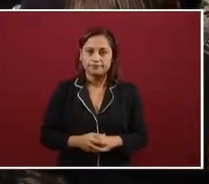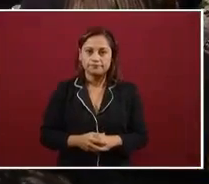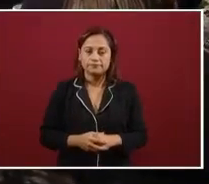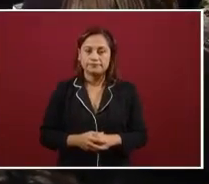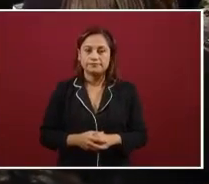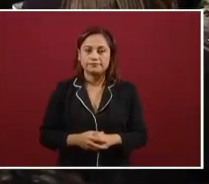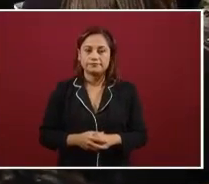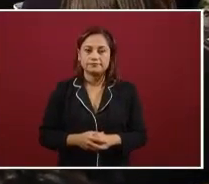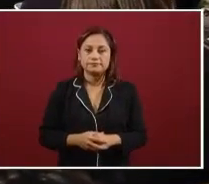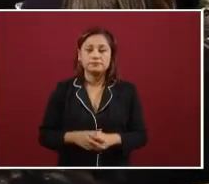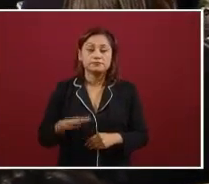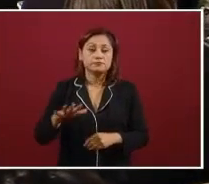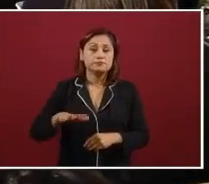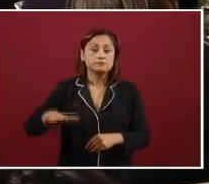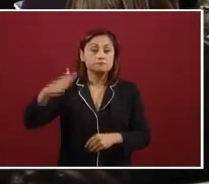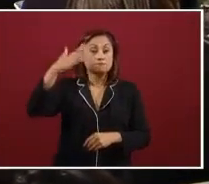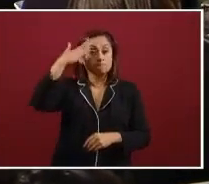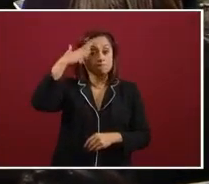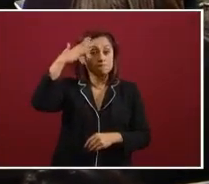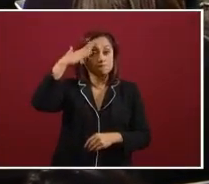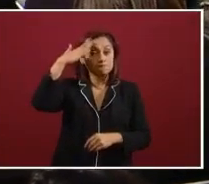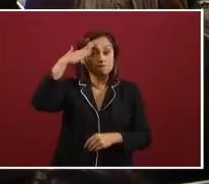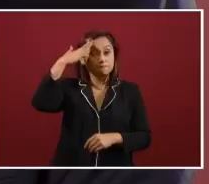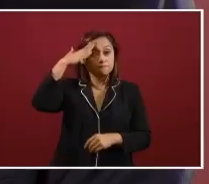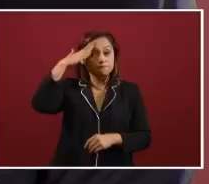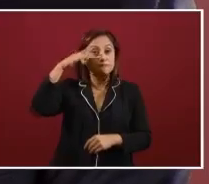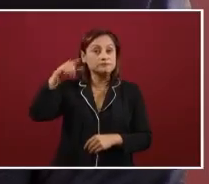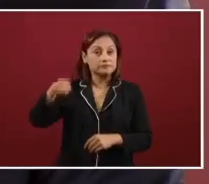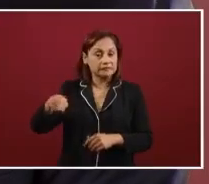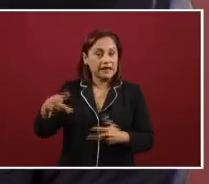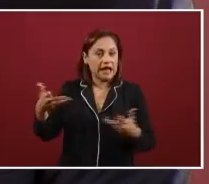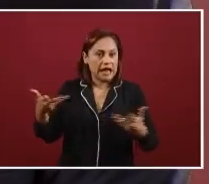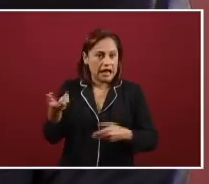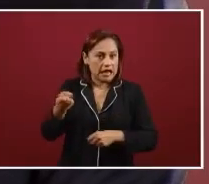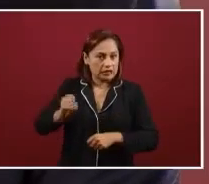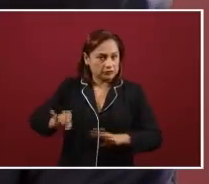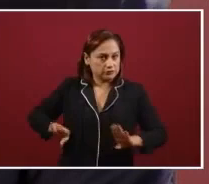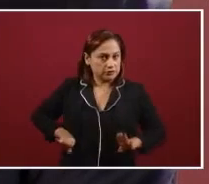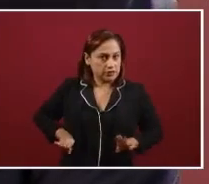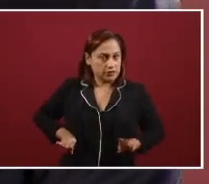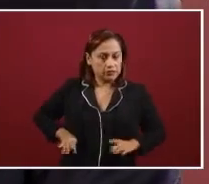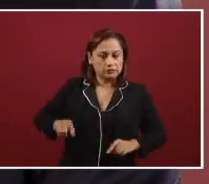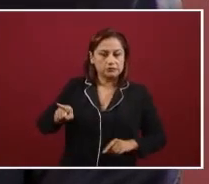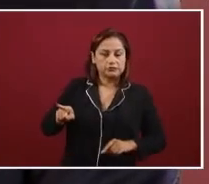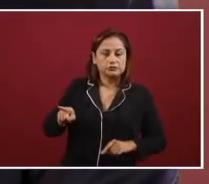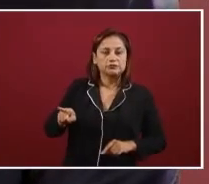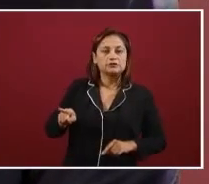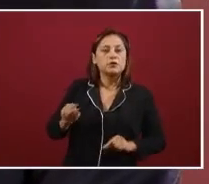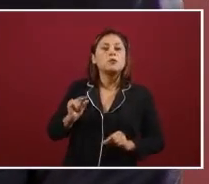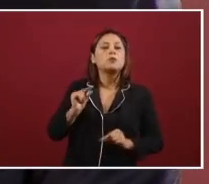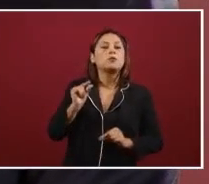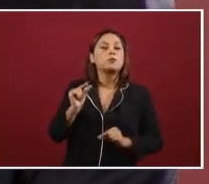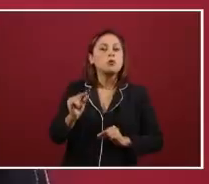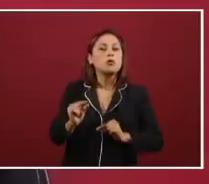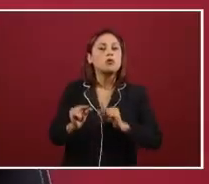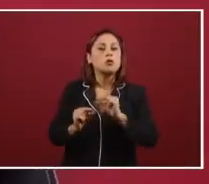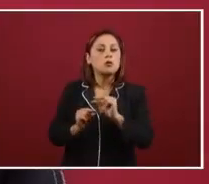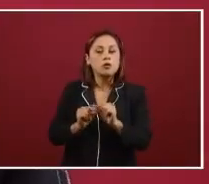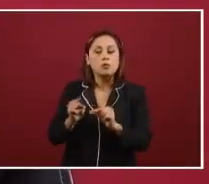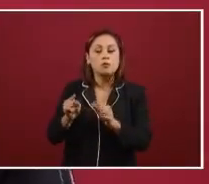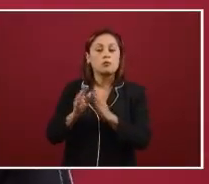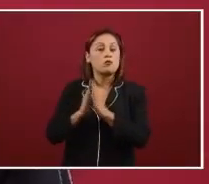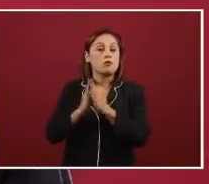dirigentes que actúan de esa manera, que también vayan entendiendo que ya no se